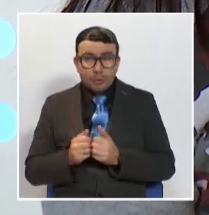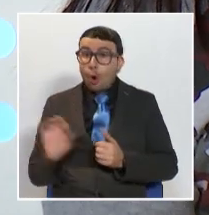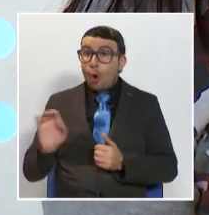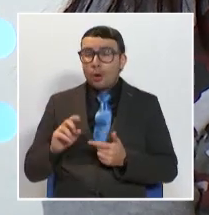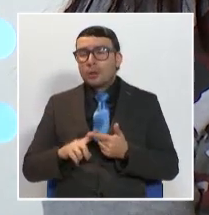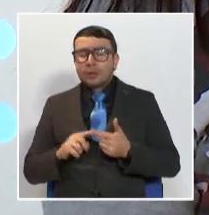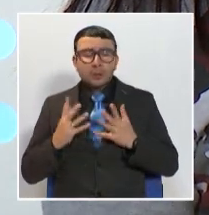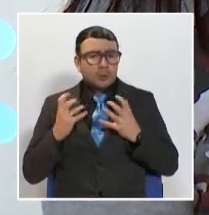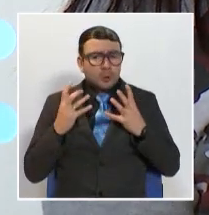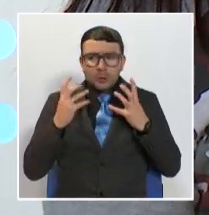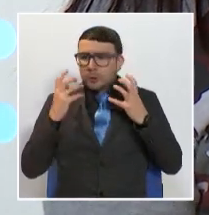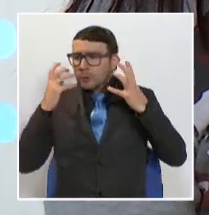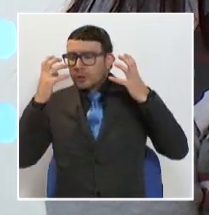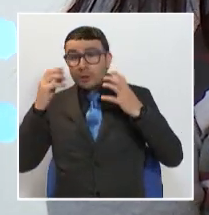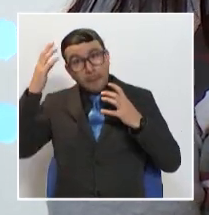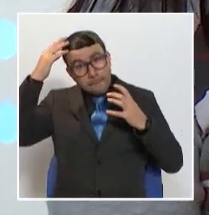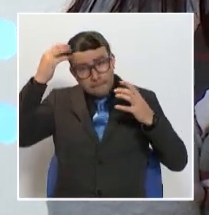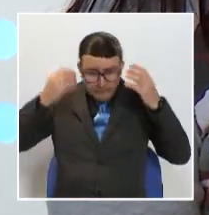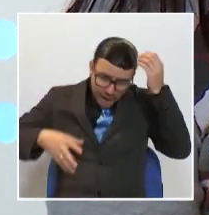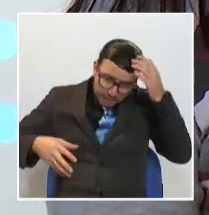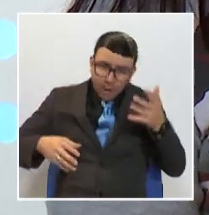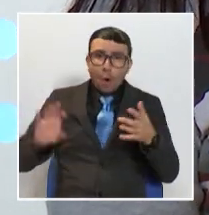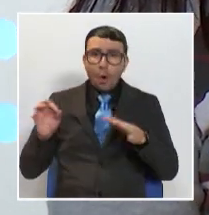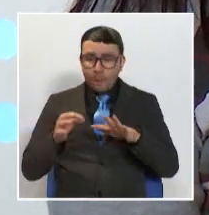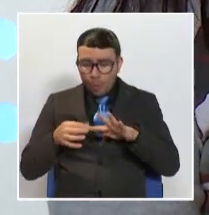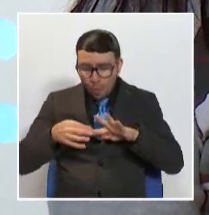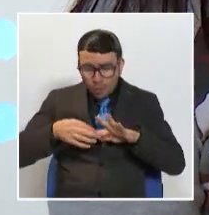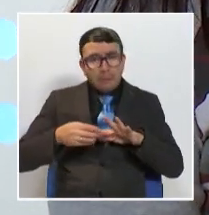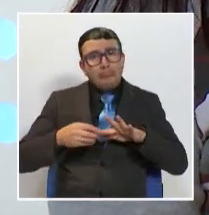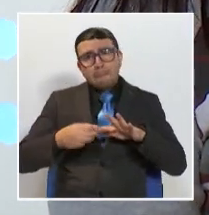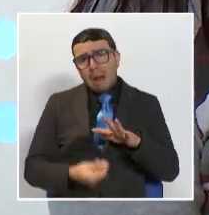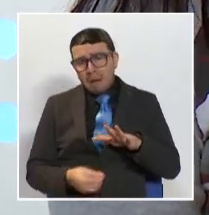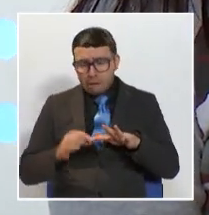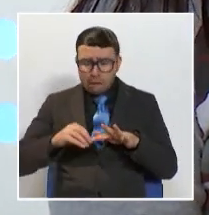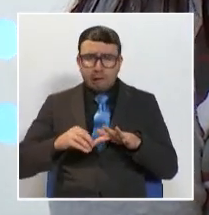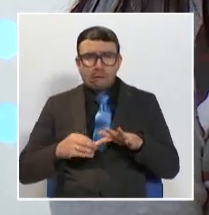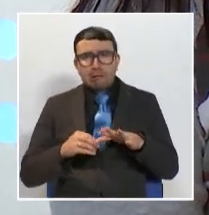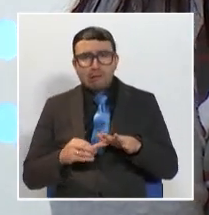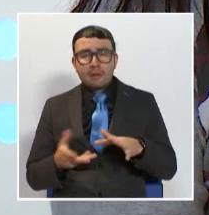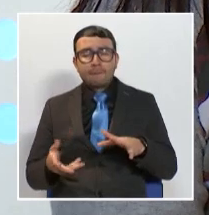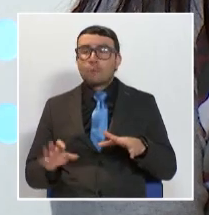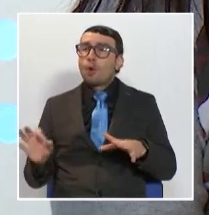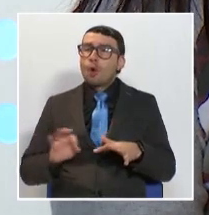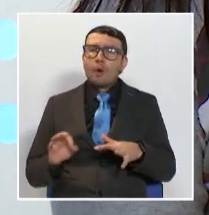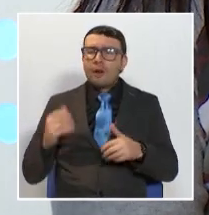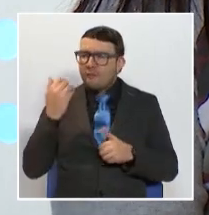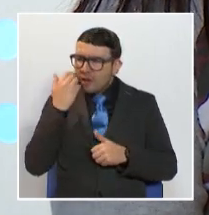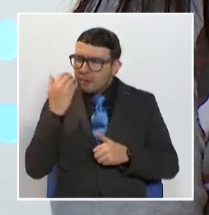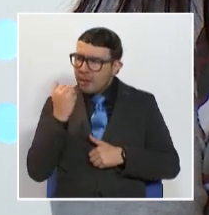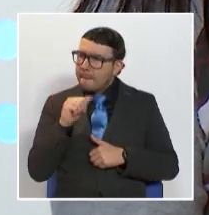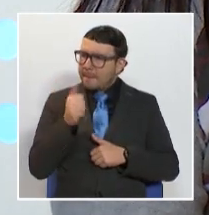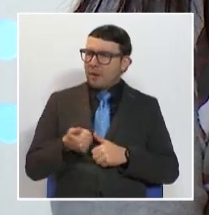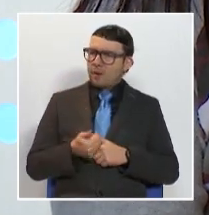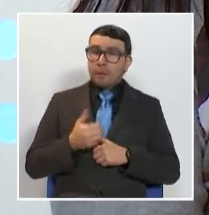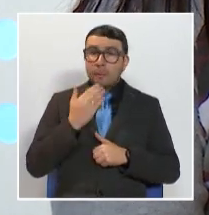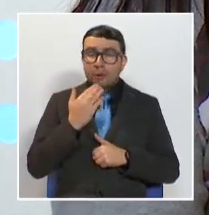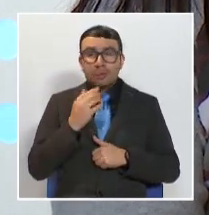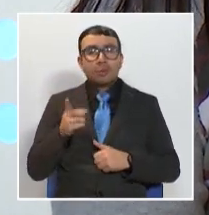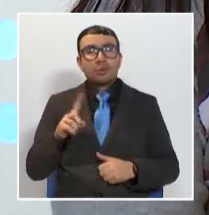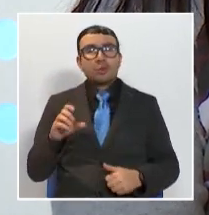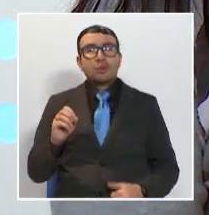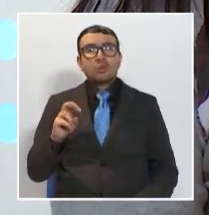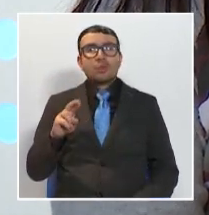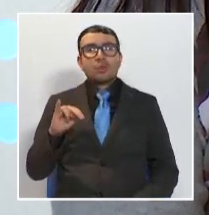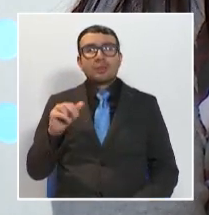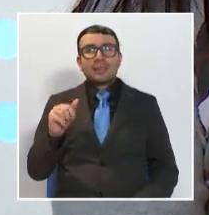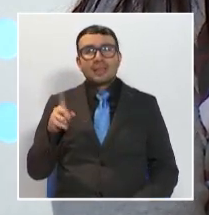del pelo, fragilidad de las uñas, o empeora cierto tipo de enfermedades. Ejemplo, la psoriasis. Está muy claro